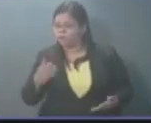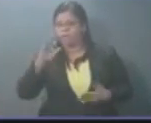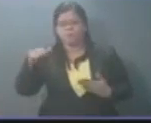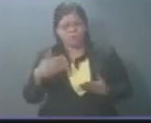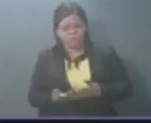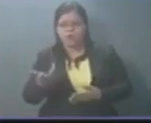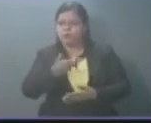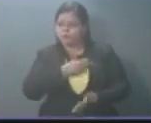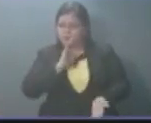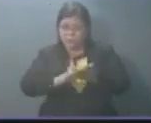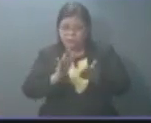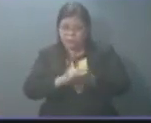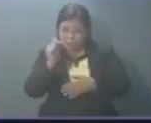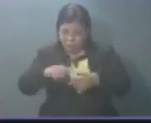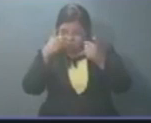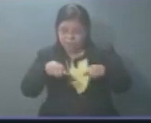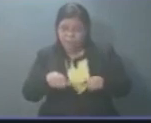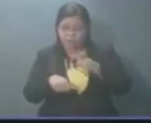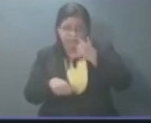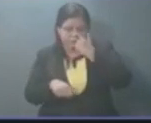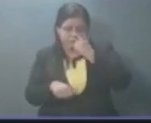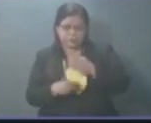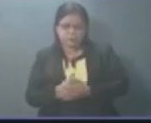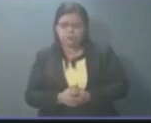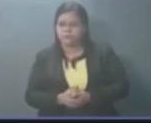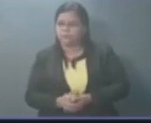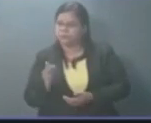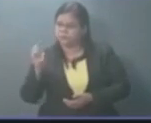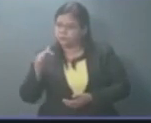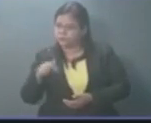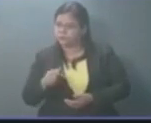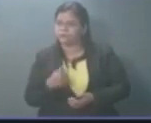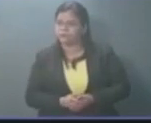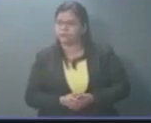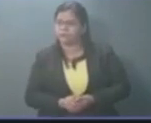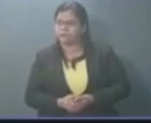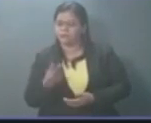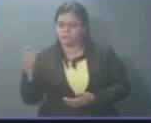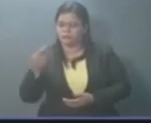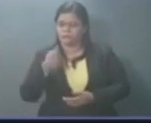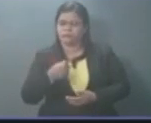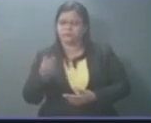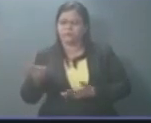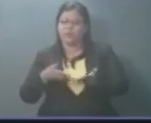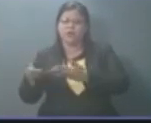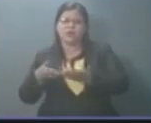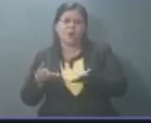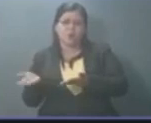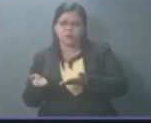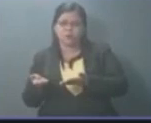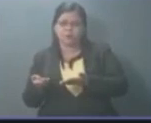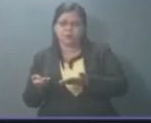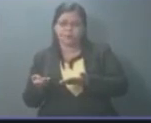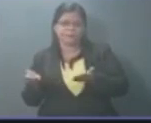pagar con este impuesto que ahorita se está aprobando esa entrada para ese negocio tan,